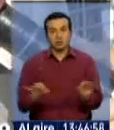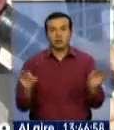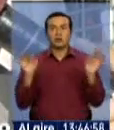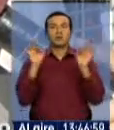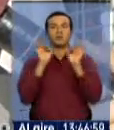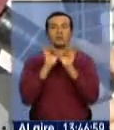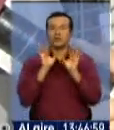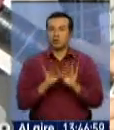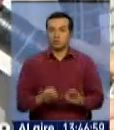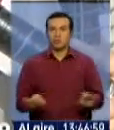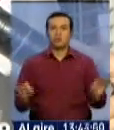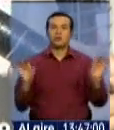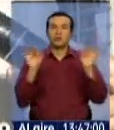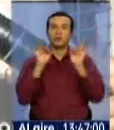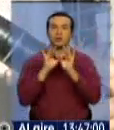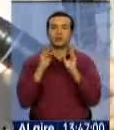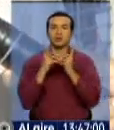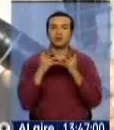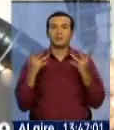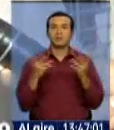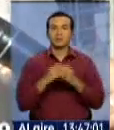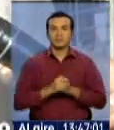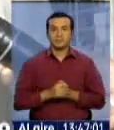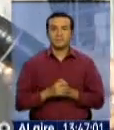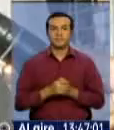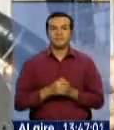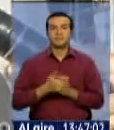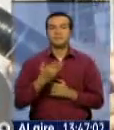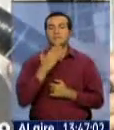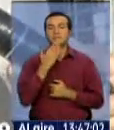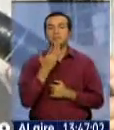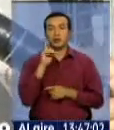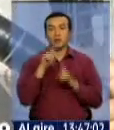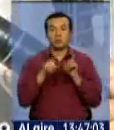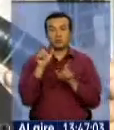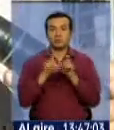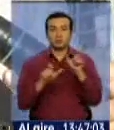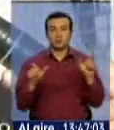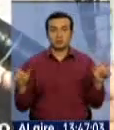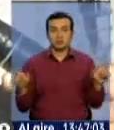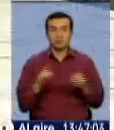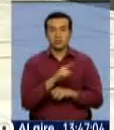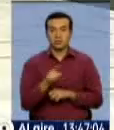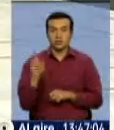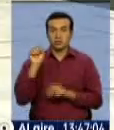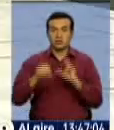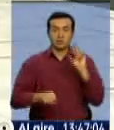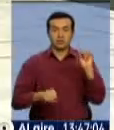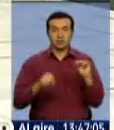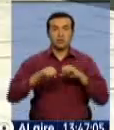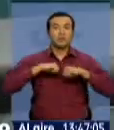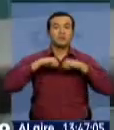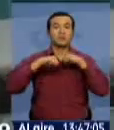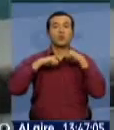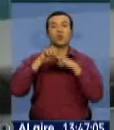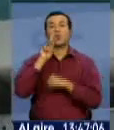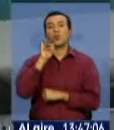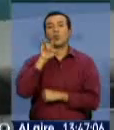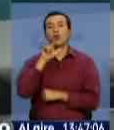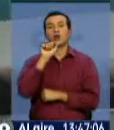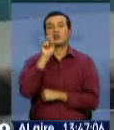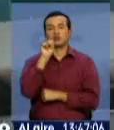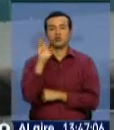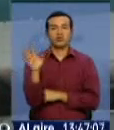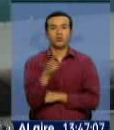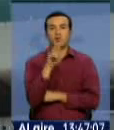muy importante para acusar a varias personas o no. En esta diligencia, Wilson